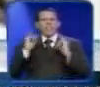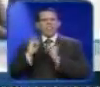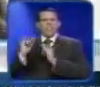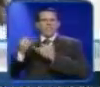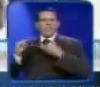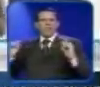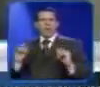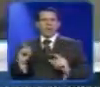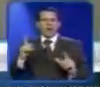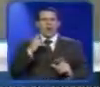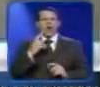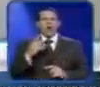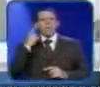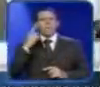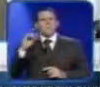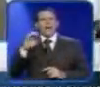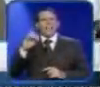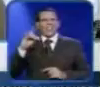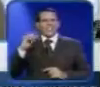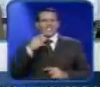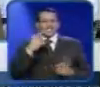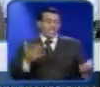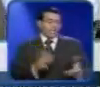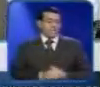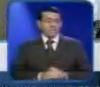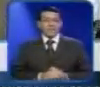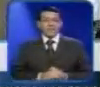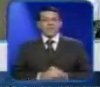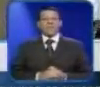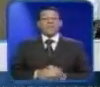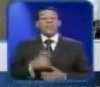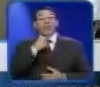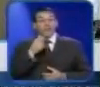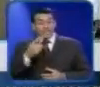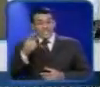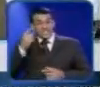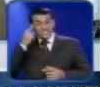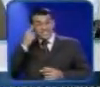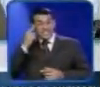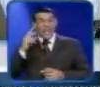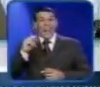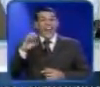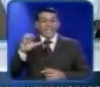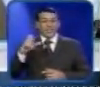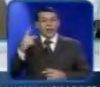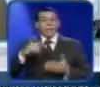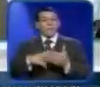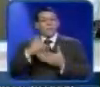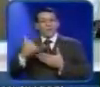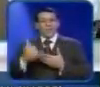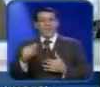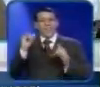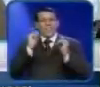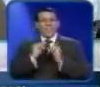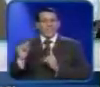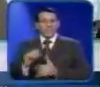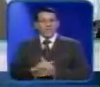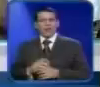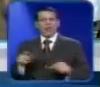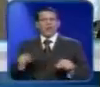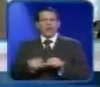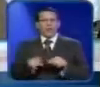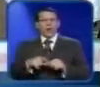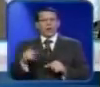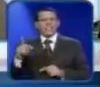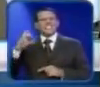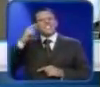de lado al dúo de Los Maquediches. A los fanáticos y fanáticas de Chino y Nacho, no se asusten. Esto es un proyecto individual, así como, como